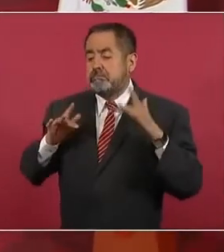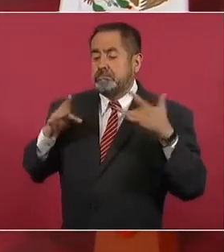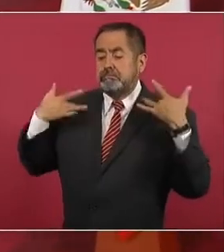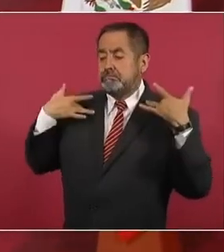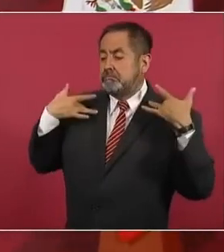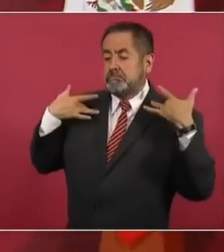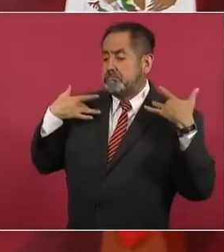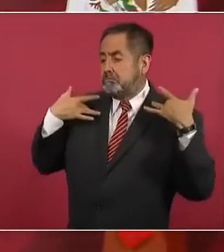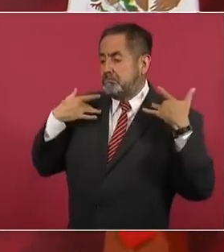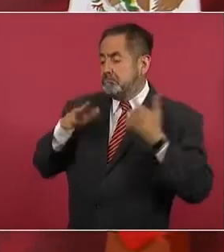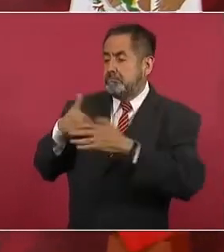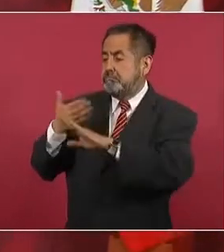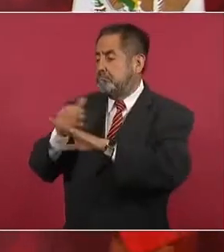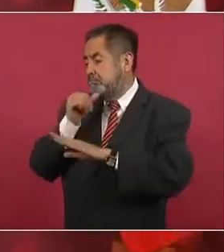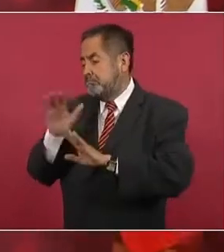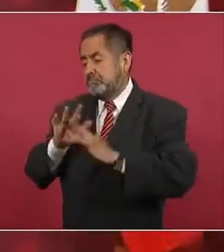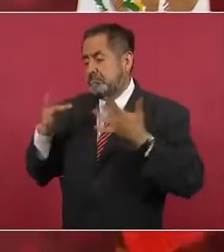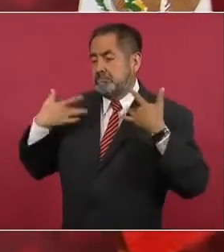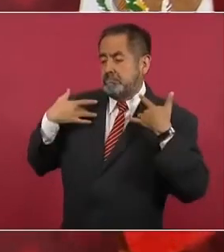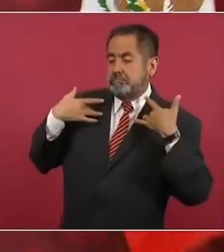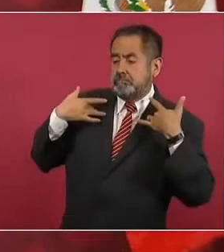así era.